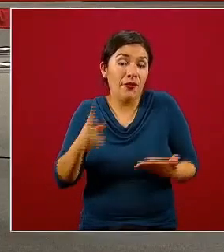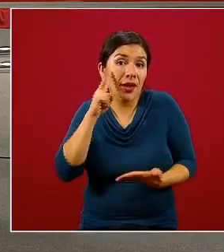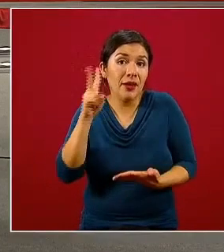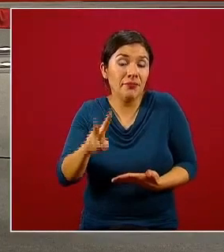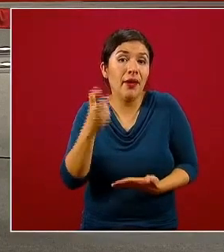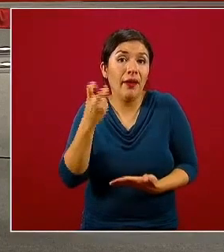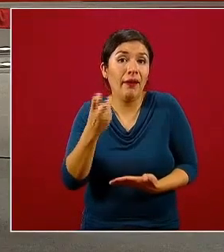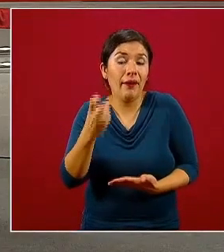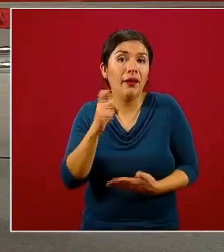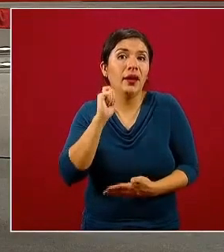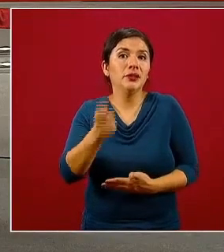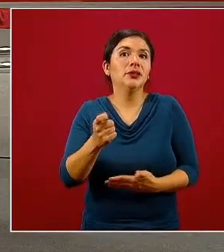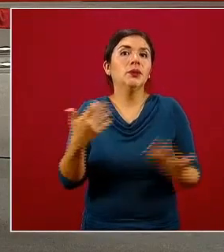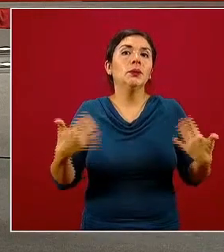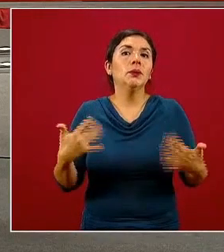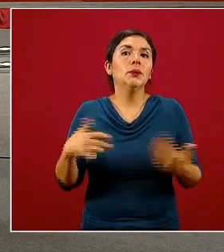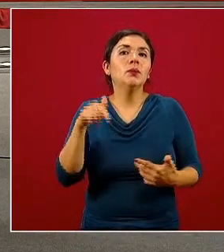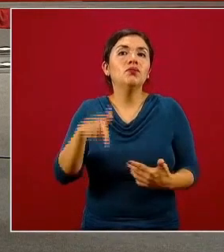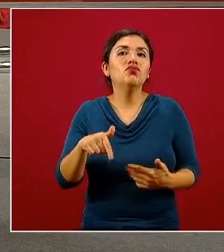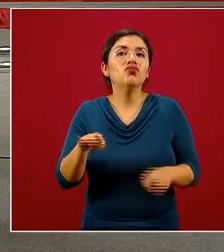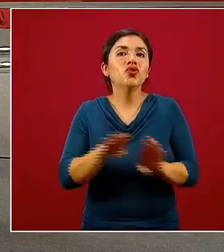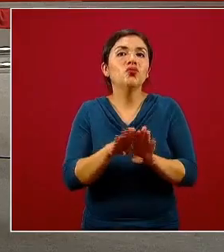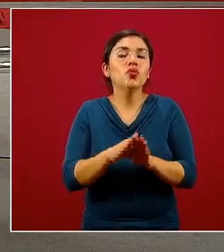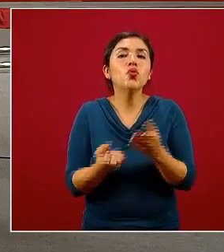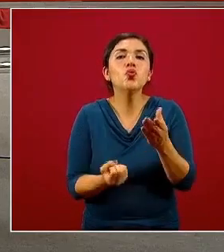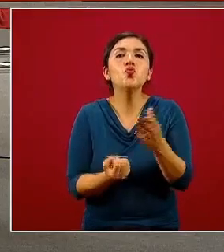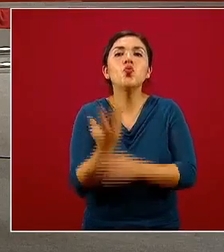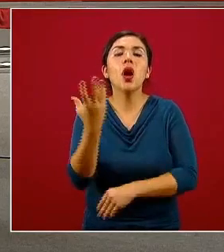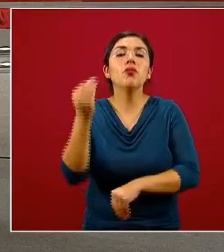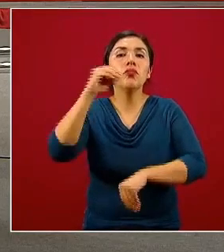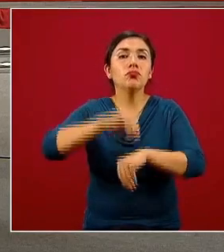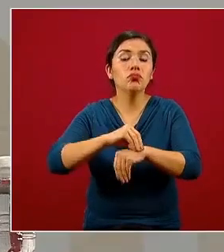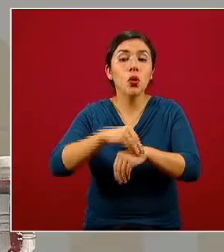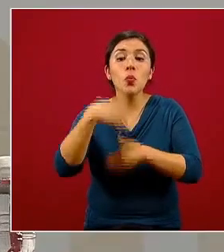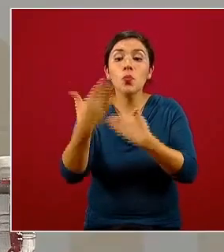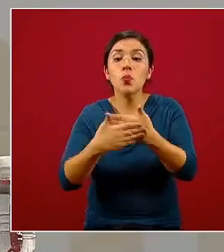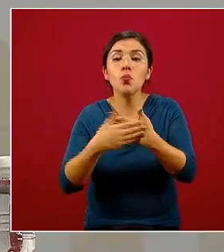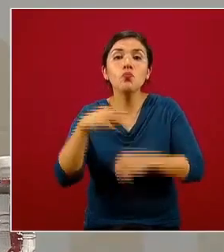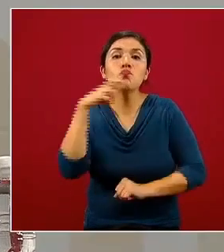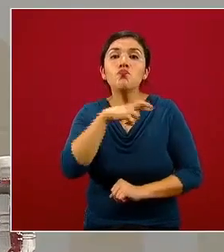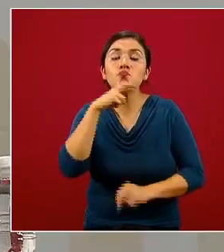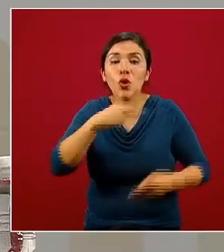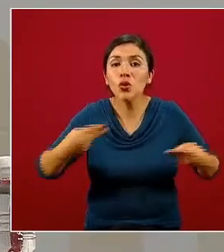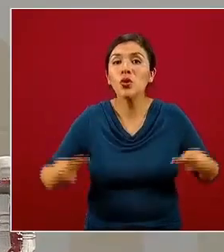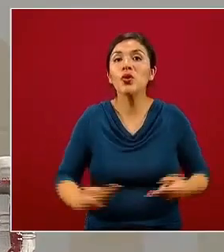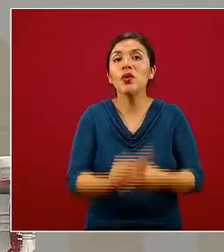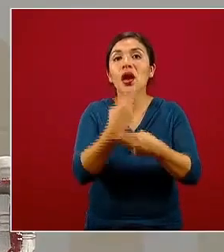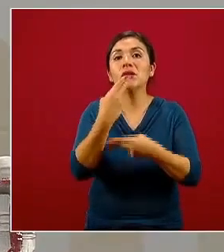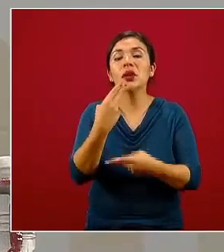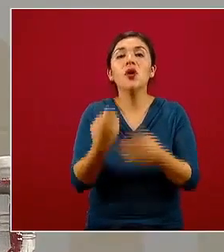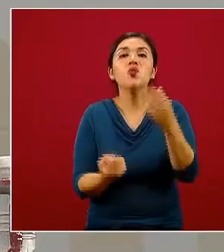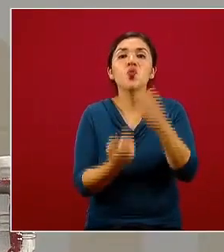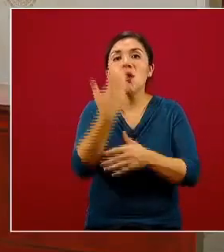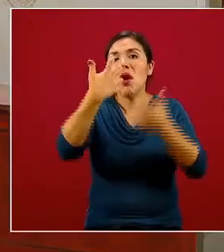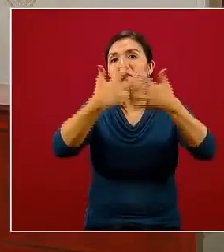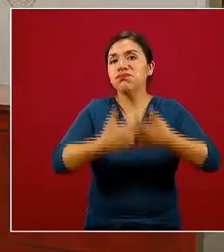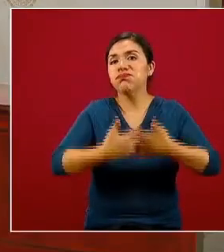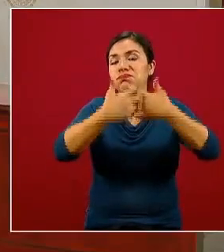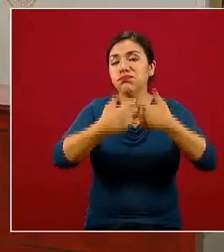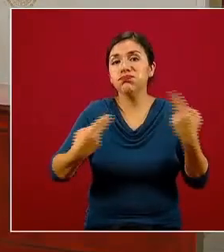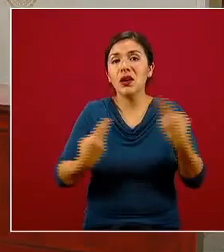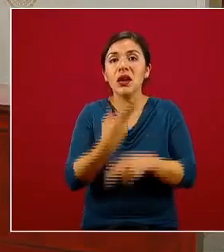estamos frente a la gestación y muy pronto el nacimiento de una industria nacional,